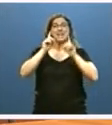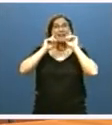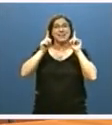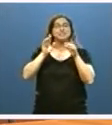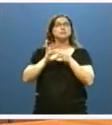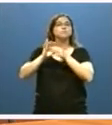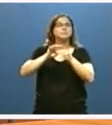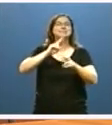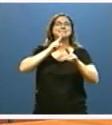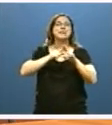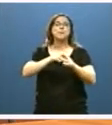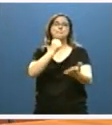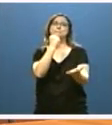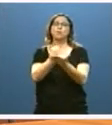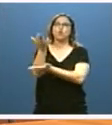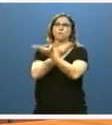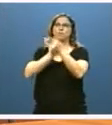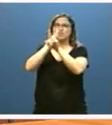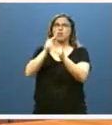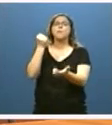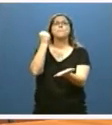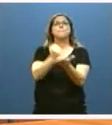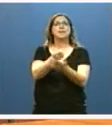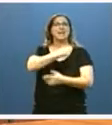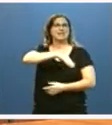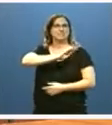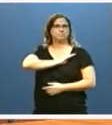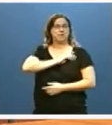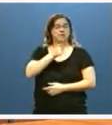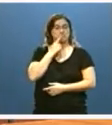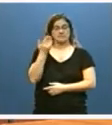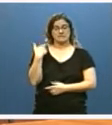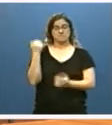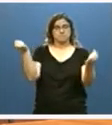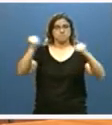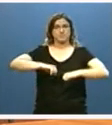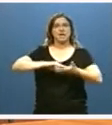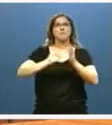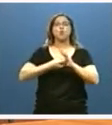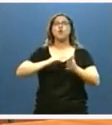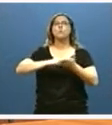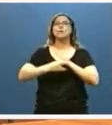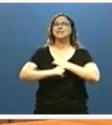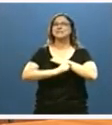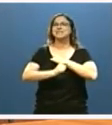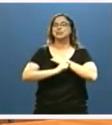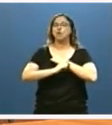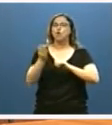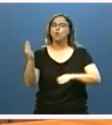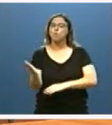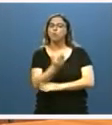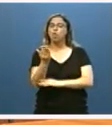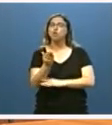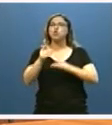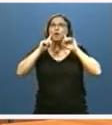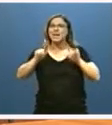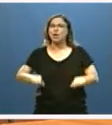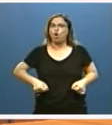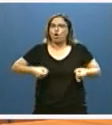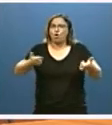de la mano de la marca 'españa' y contamos también con el recién aprobado plan estratégico de producción ecológica para impulsar